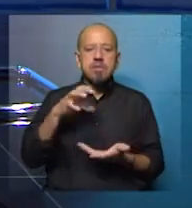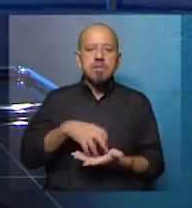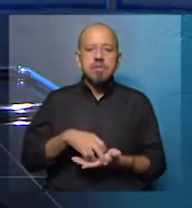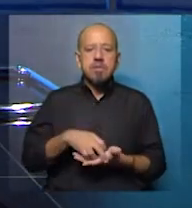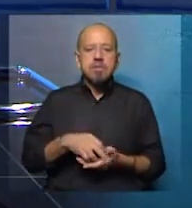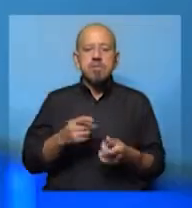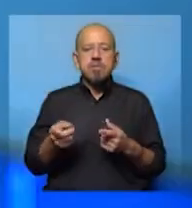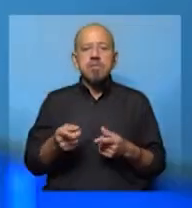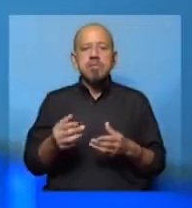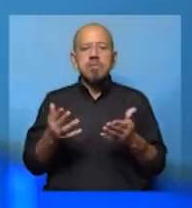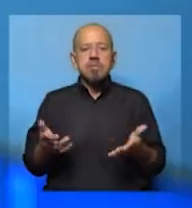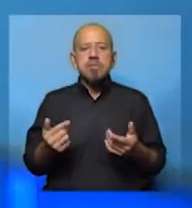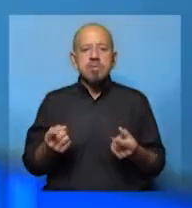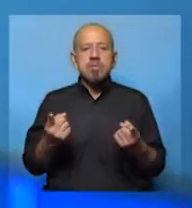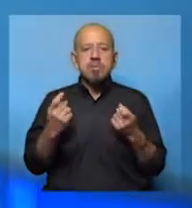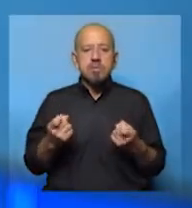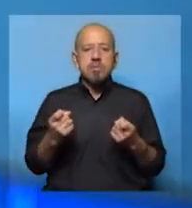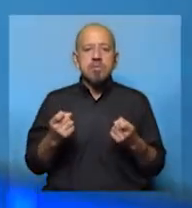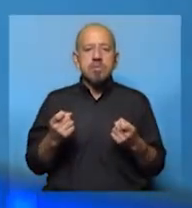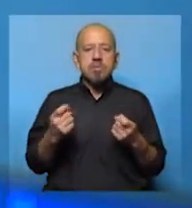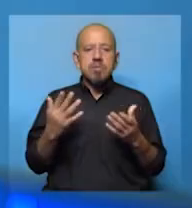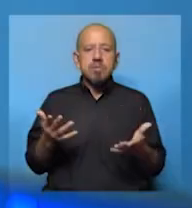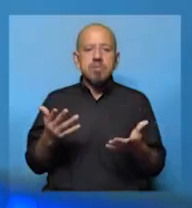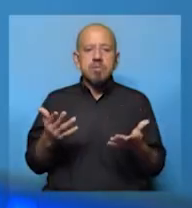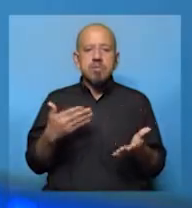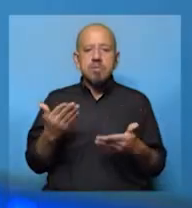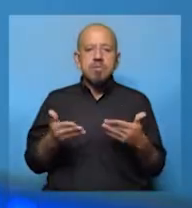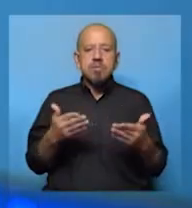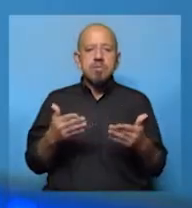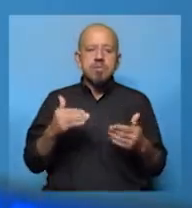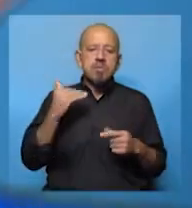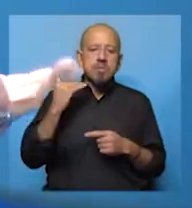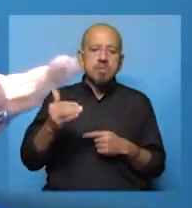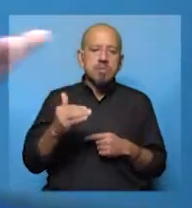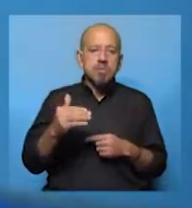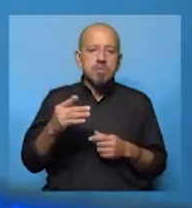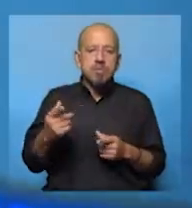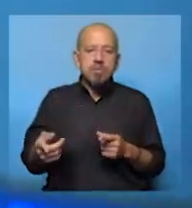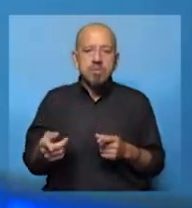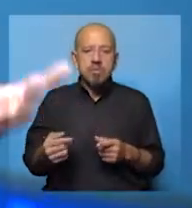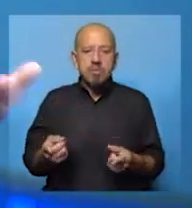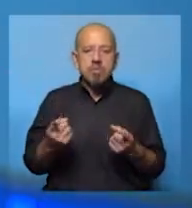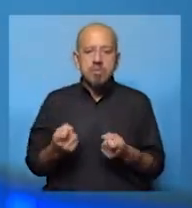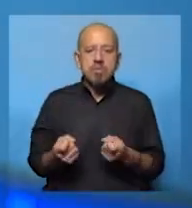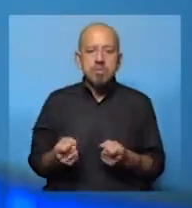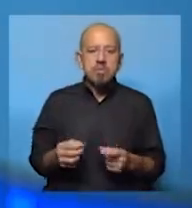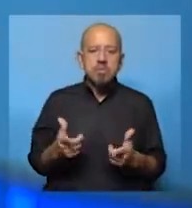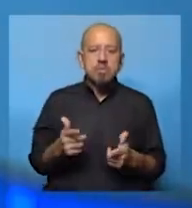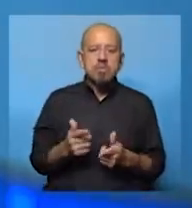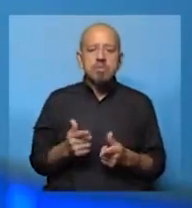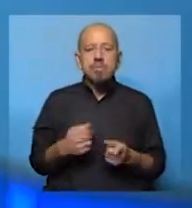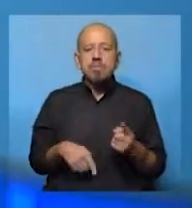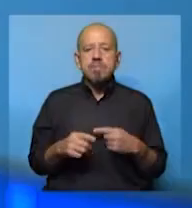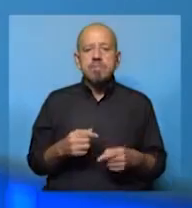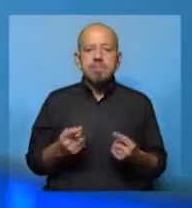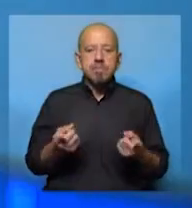convenciones que necesitaba un centro espectáculos techado con buena acústica que no lo había eh que